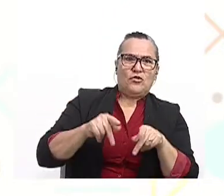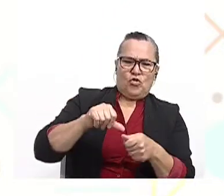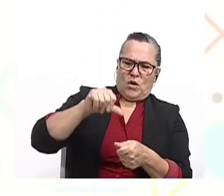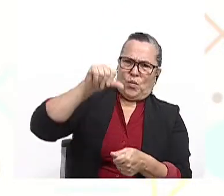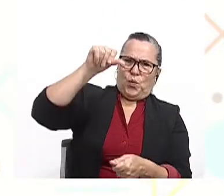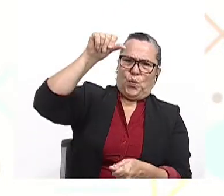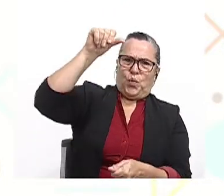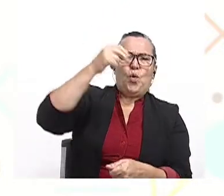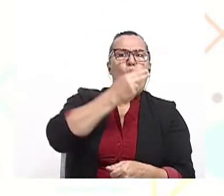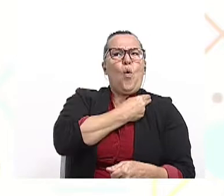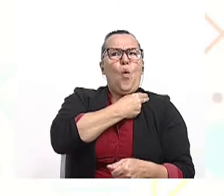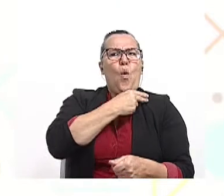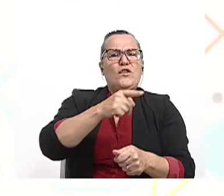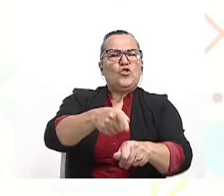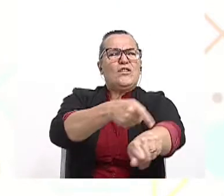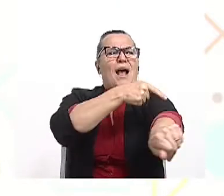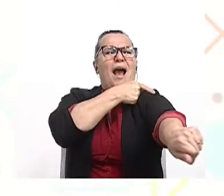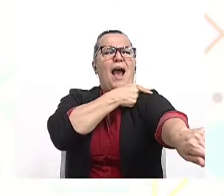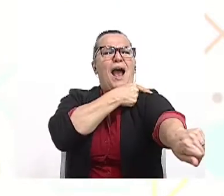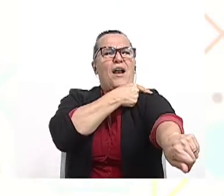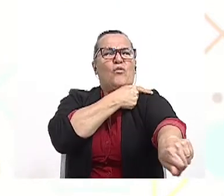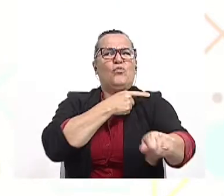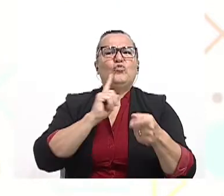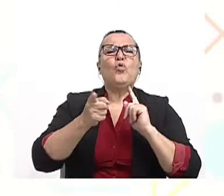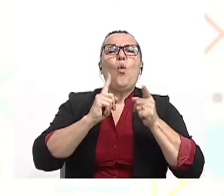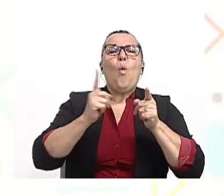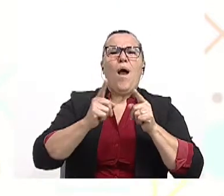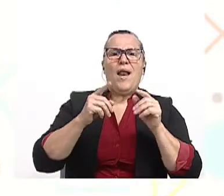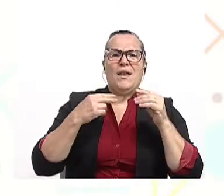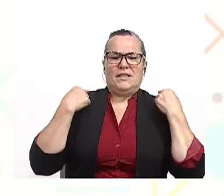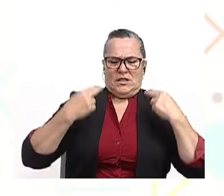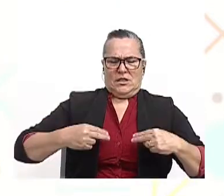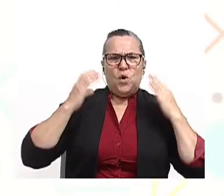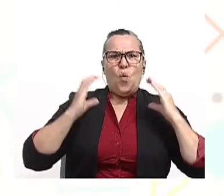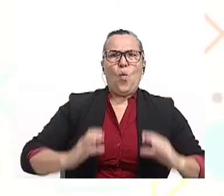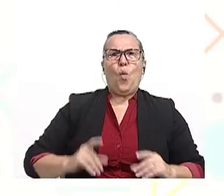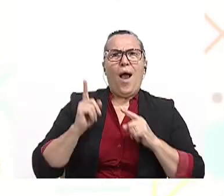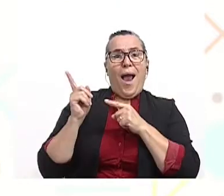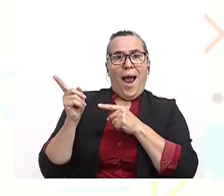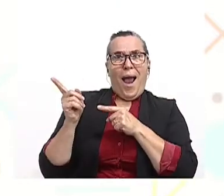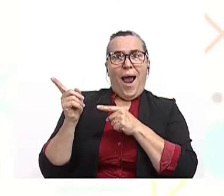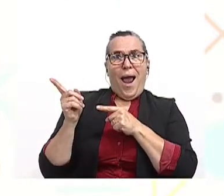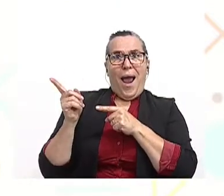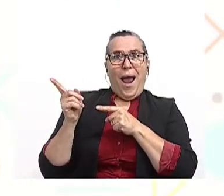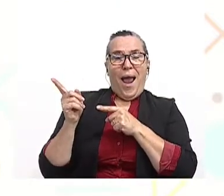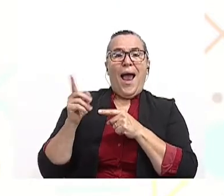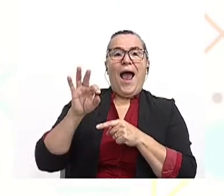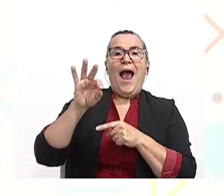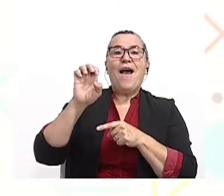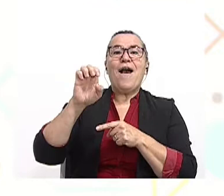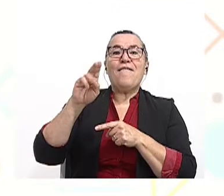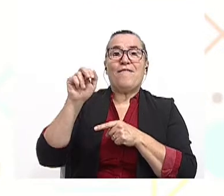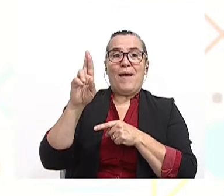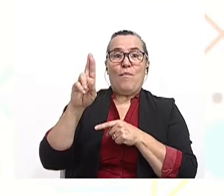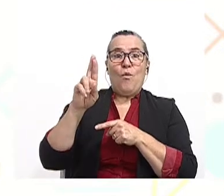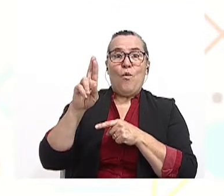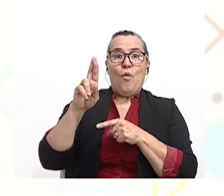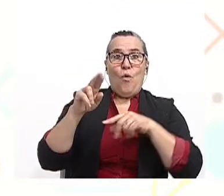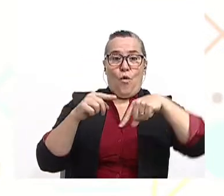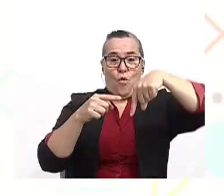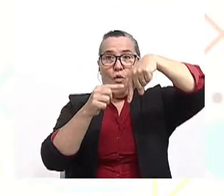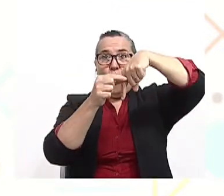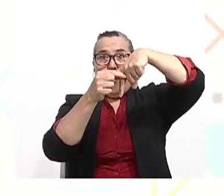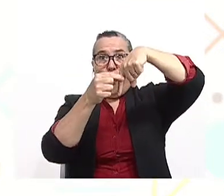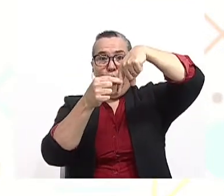largos? ¿Cuáles son algunos huesos largos que tiene el cuerpo humano? Mucha atención. Acá podemos observar el fémur. El fémur es